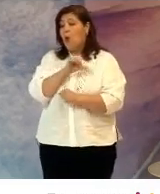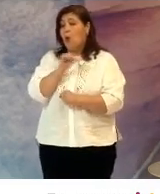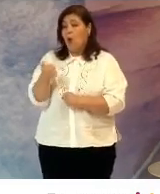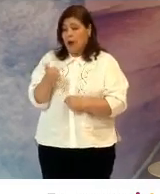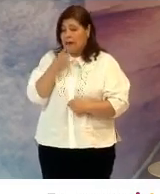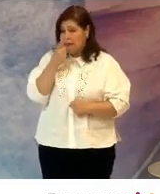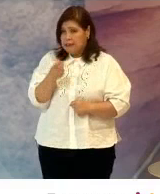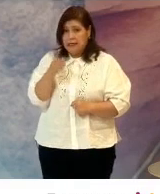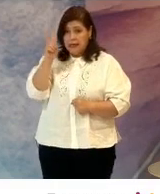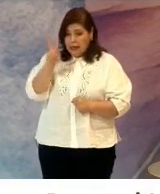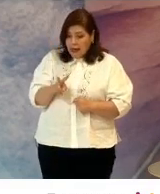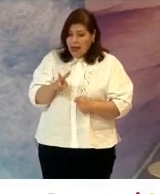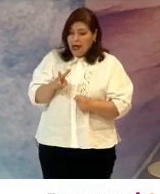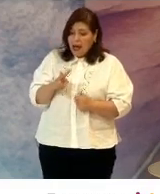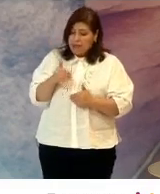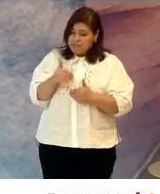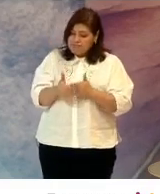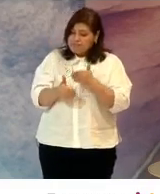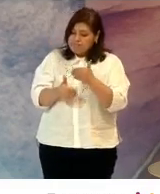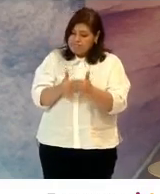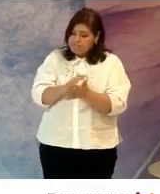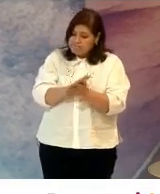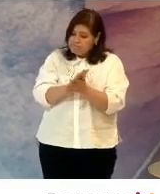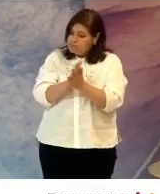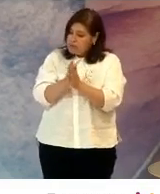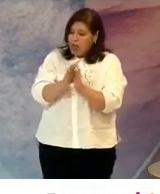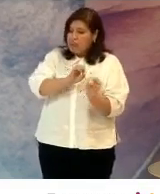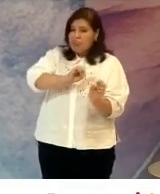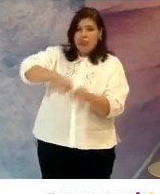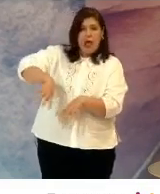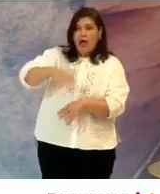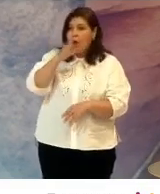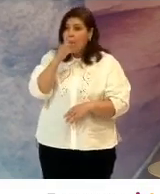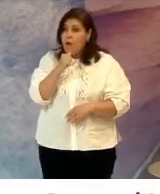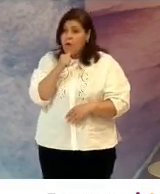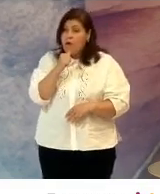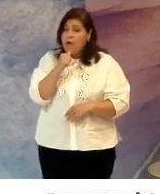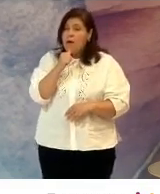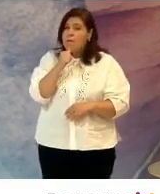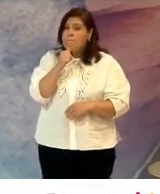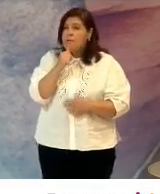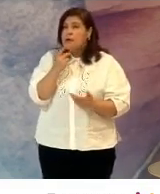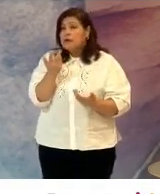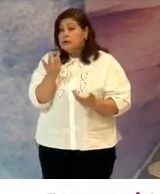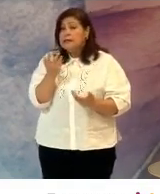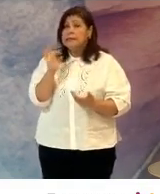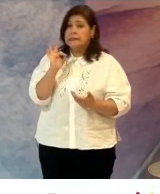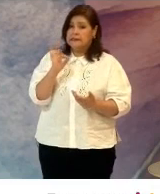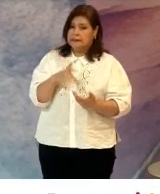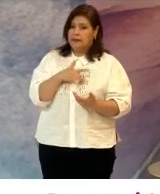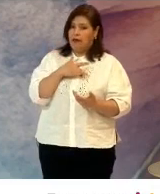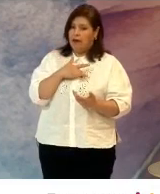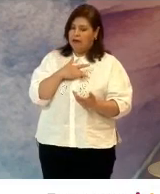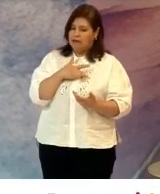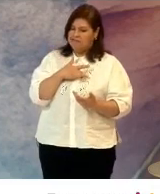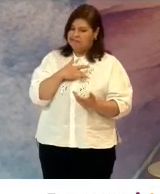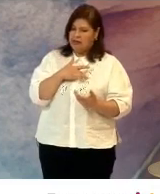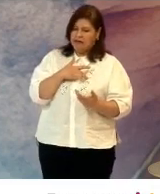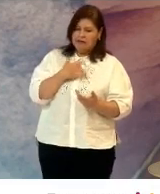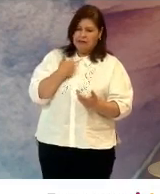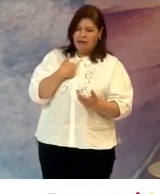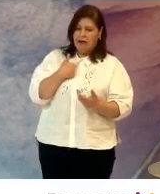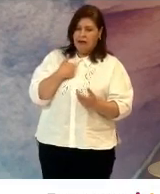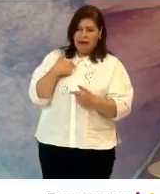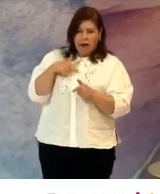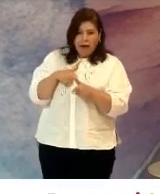dejar los procesos transformativos a menos de que sientas la emergencia de